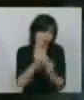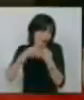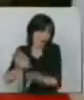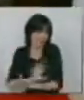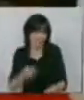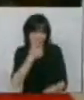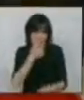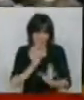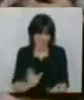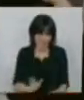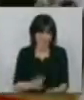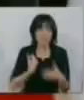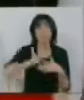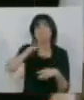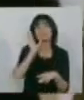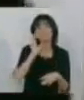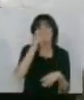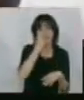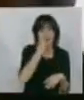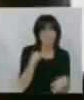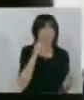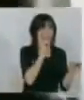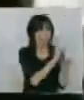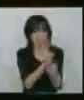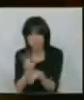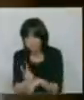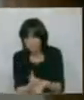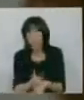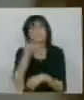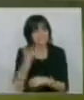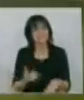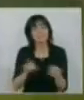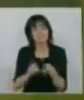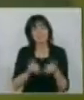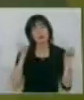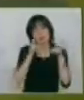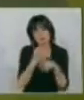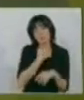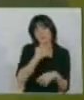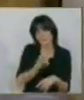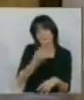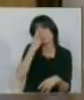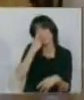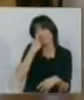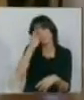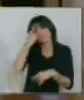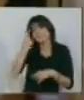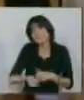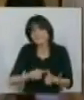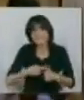que fueron investigados, vigilados, tiene este trastorno, y quiere decir que se pone